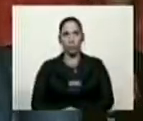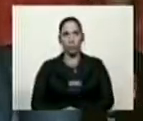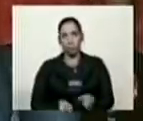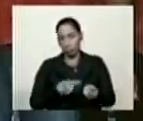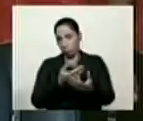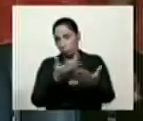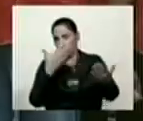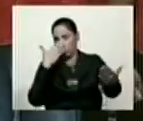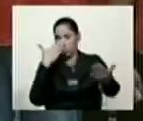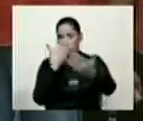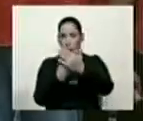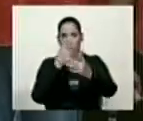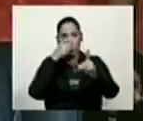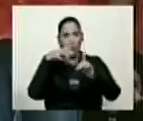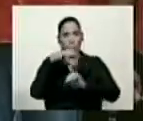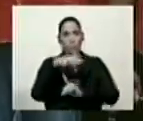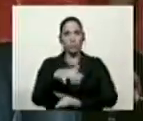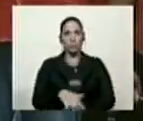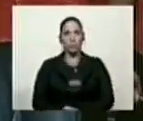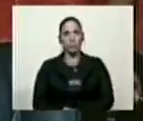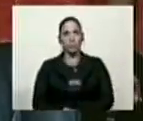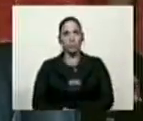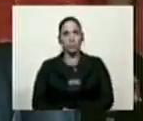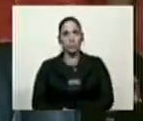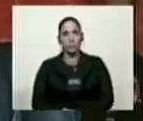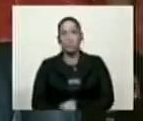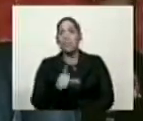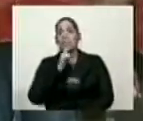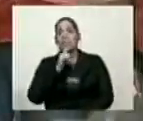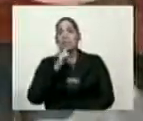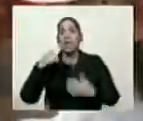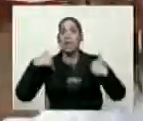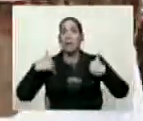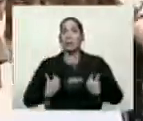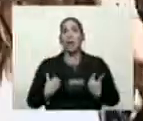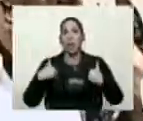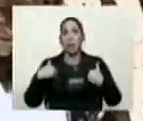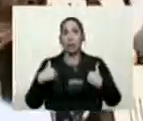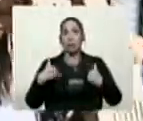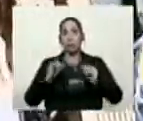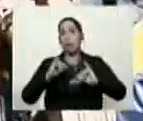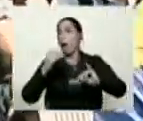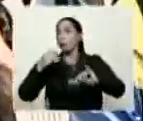aquí, con este pueblo. Quien esté cansado, pida tiempo de una vez.